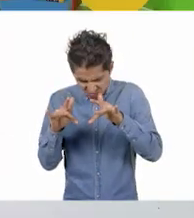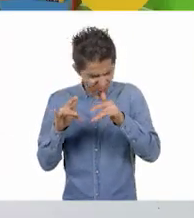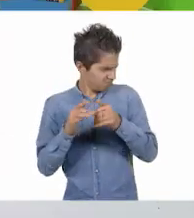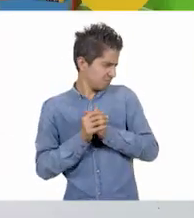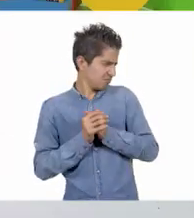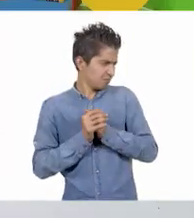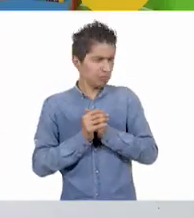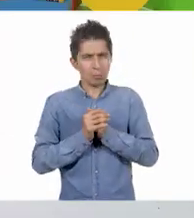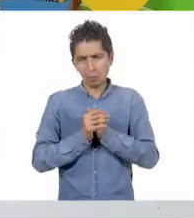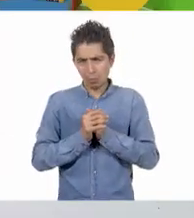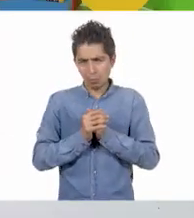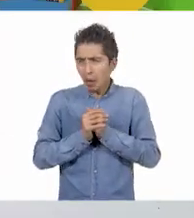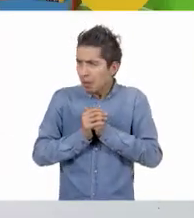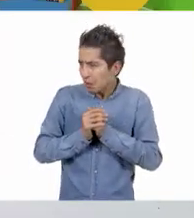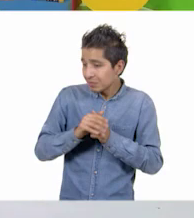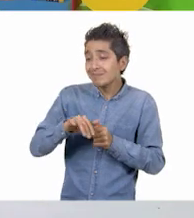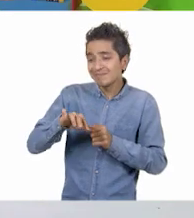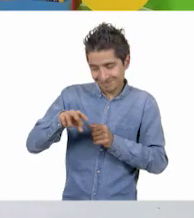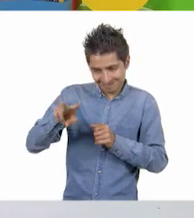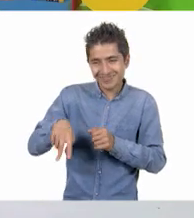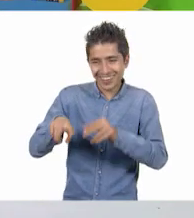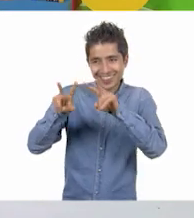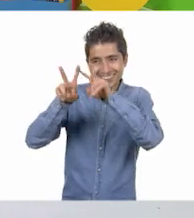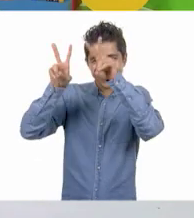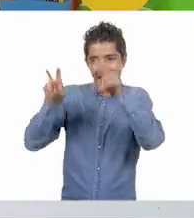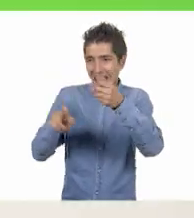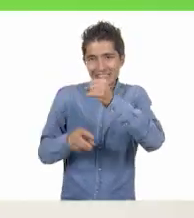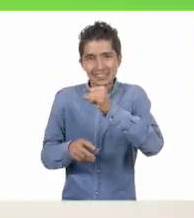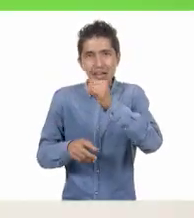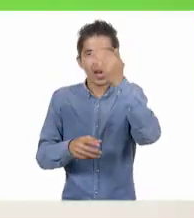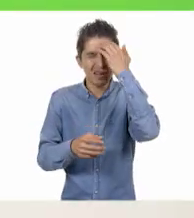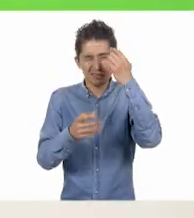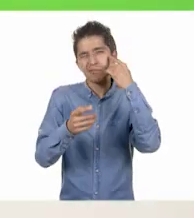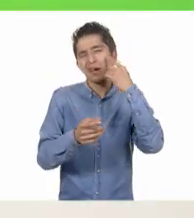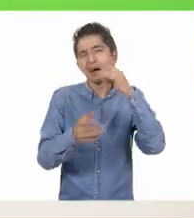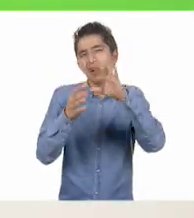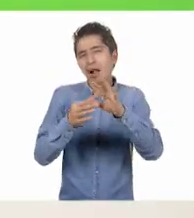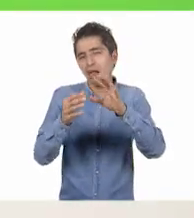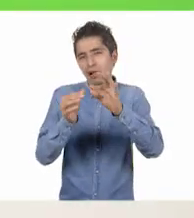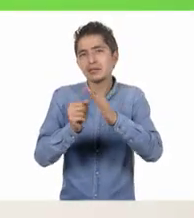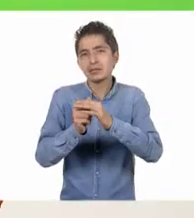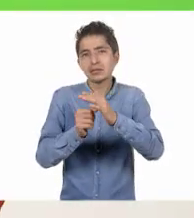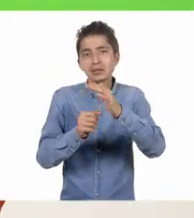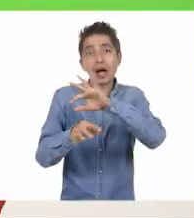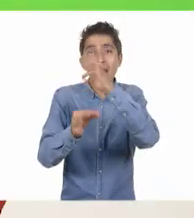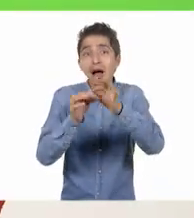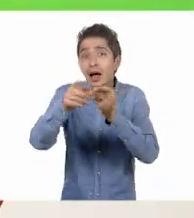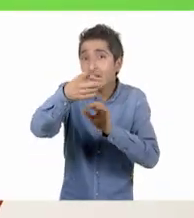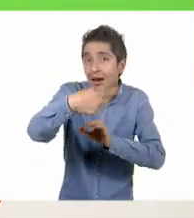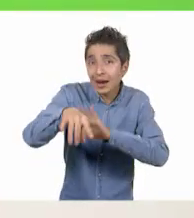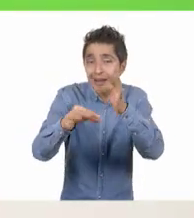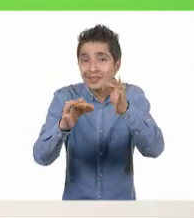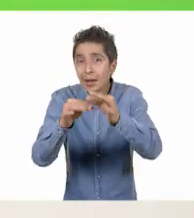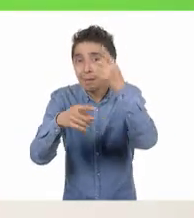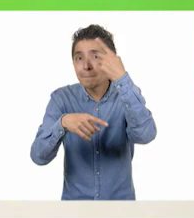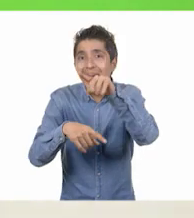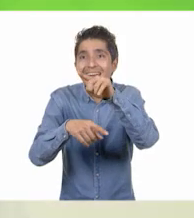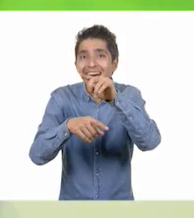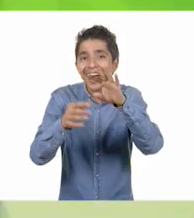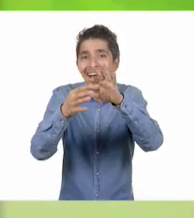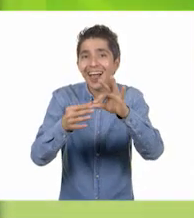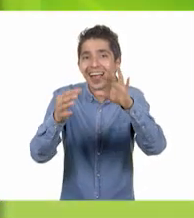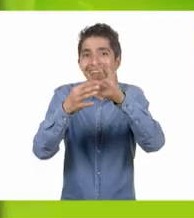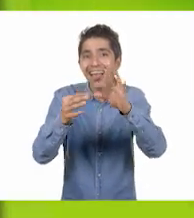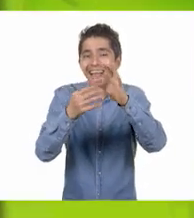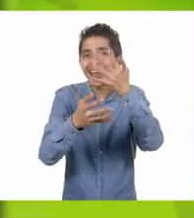Sí, así es. Ese es el título. Pues vamos a conocerlo. Allá en casa. ¿Listas y listos para que leamos el